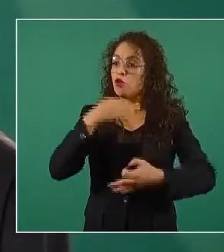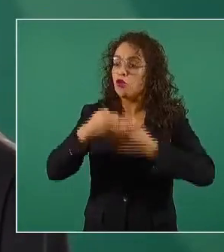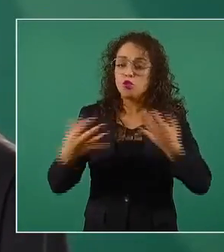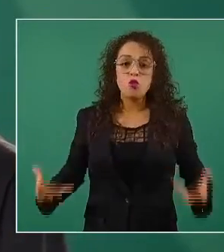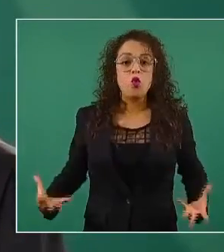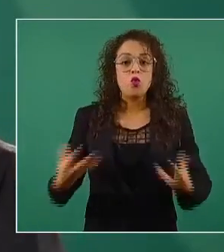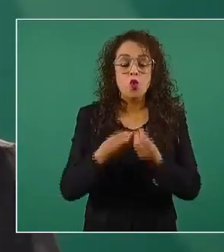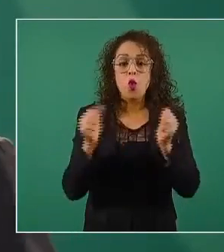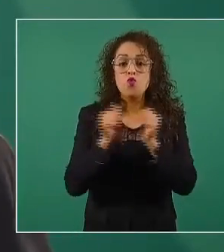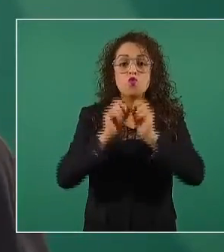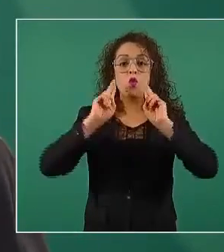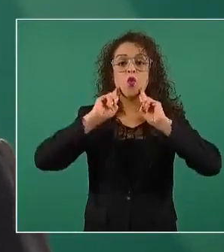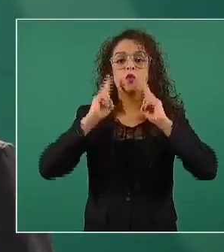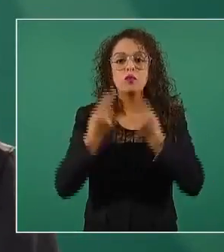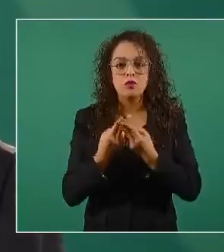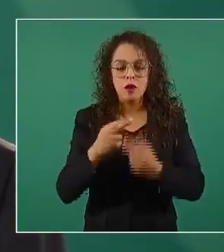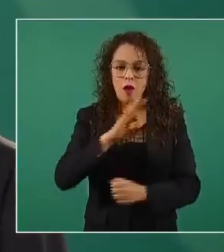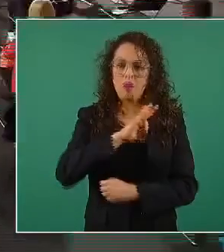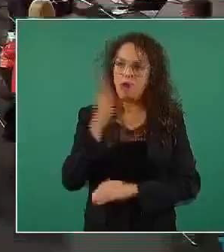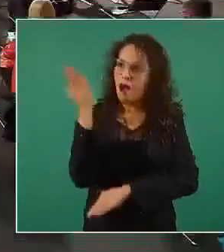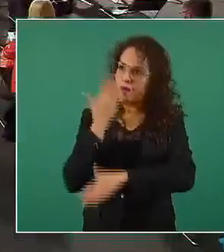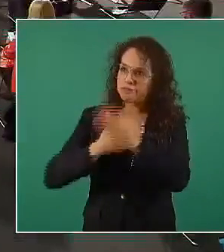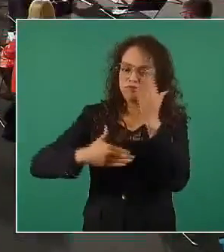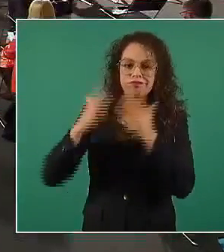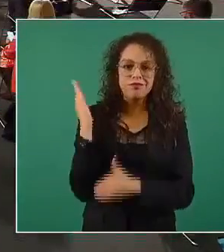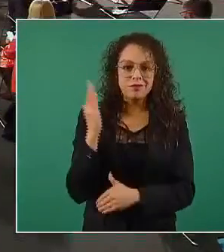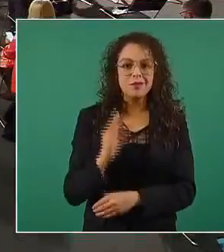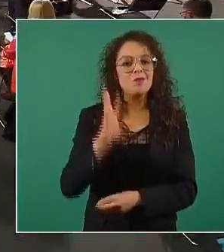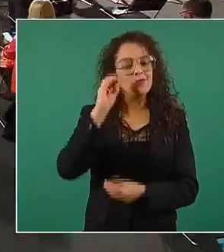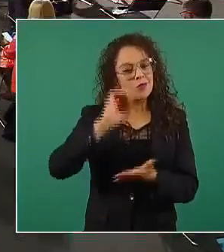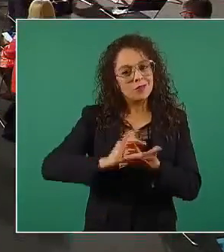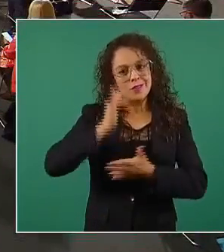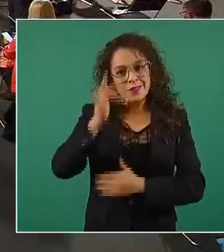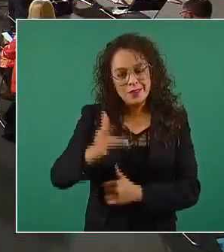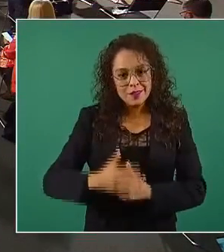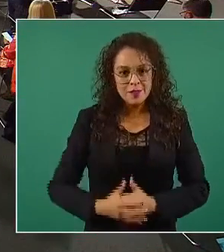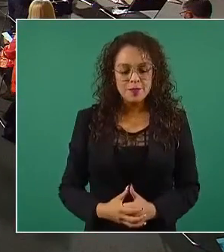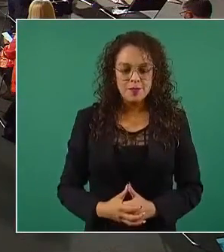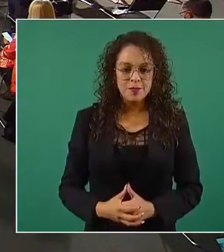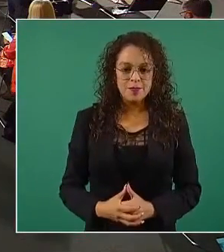lograr cosas muy importantes. Muchas gracias.